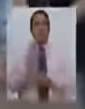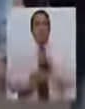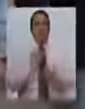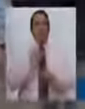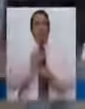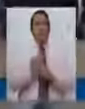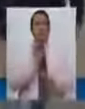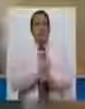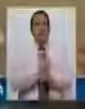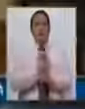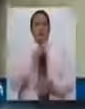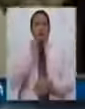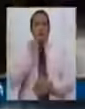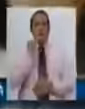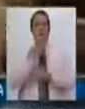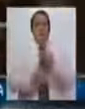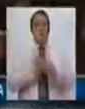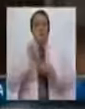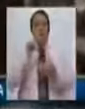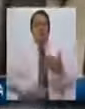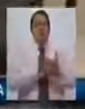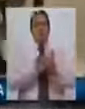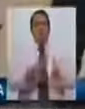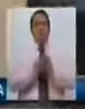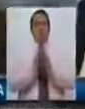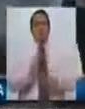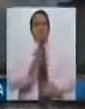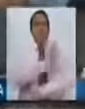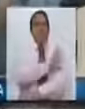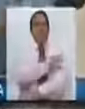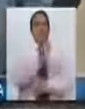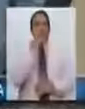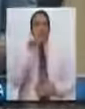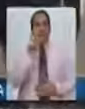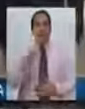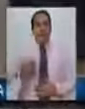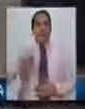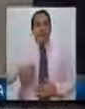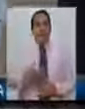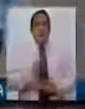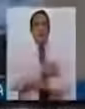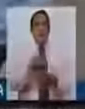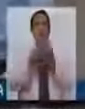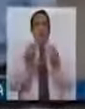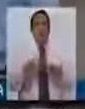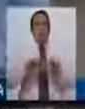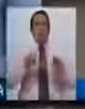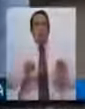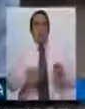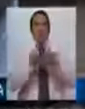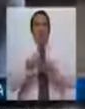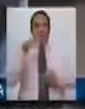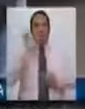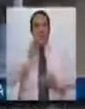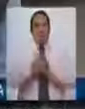4 años de pena privativa de la libertad y 3 años de inhabilitación pide la Fiscalía para Luis Castañeda Locio por el delito de peculado doloso